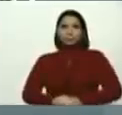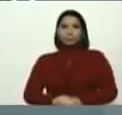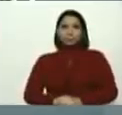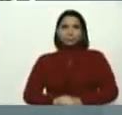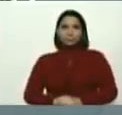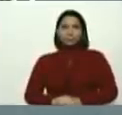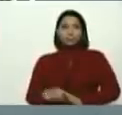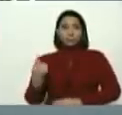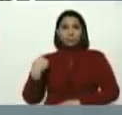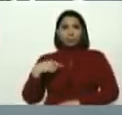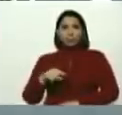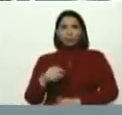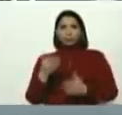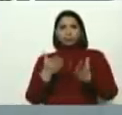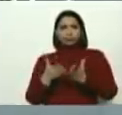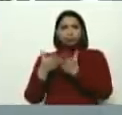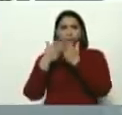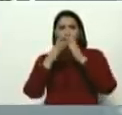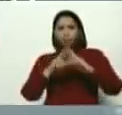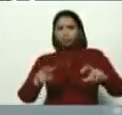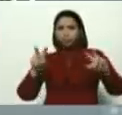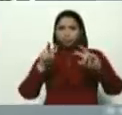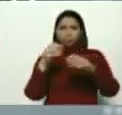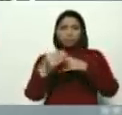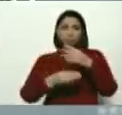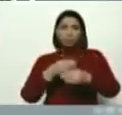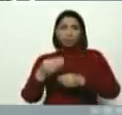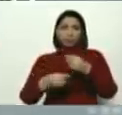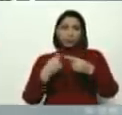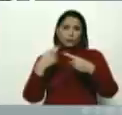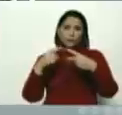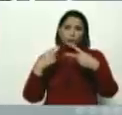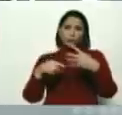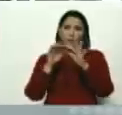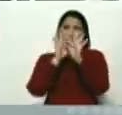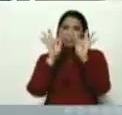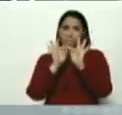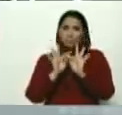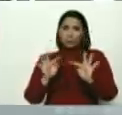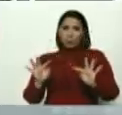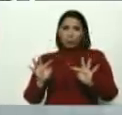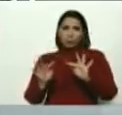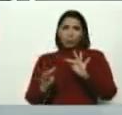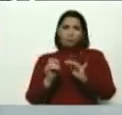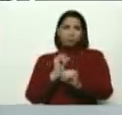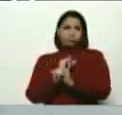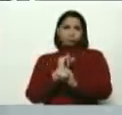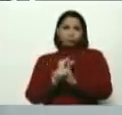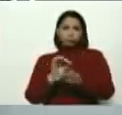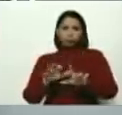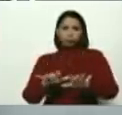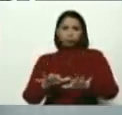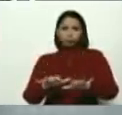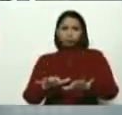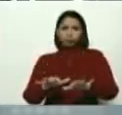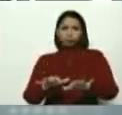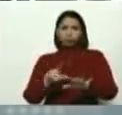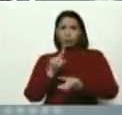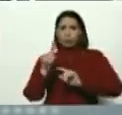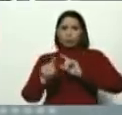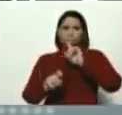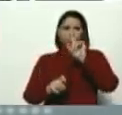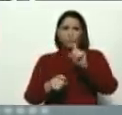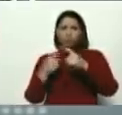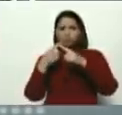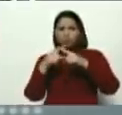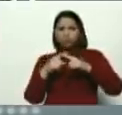Yo tengo aquí un estudio hecho por varios mecanismos electrónicos, de encuestas,